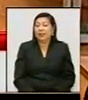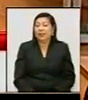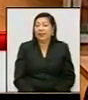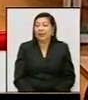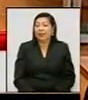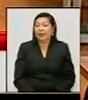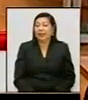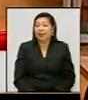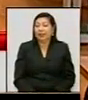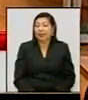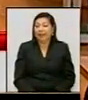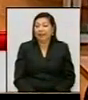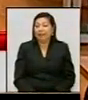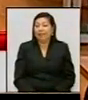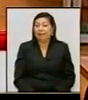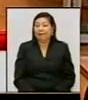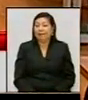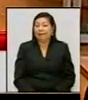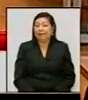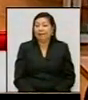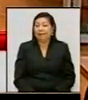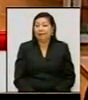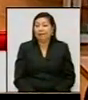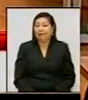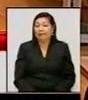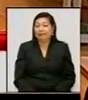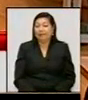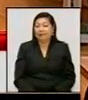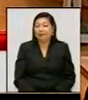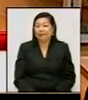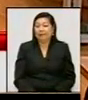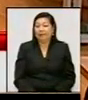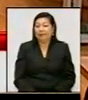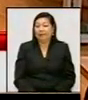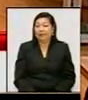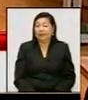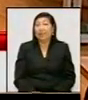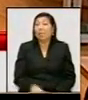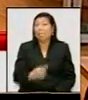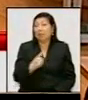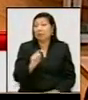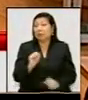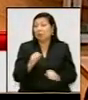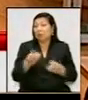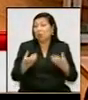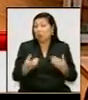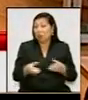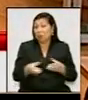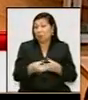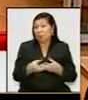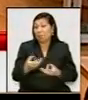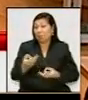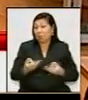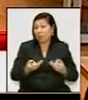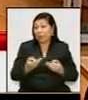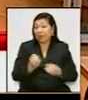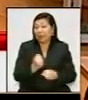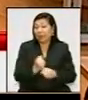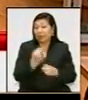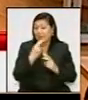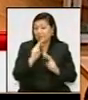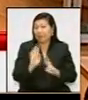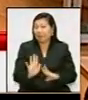a otras autoridades para que expongan sobre el proyecto de ley 3036 que permite la devolución de aportes del sistema privado de